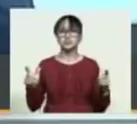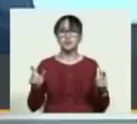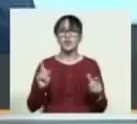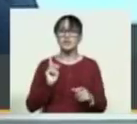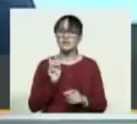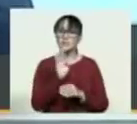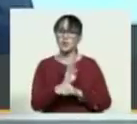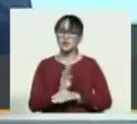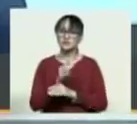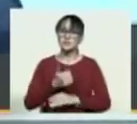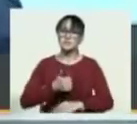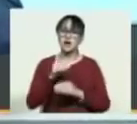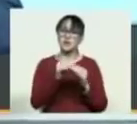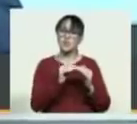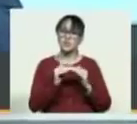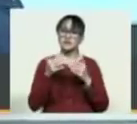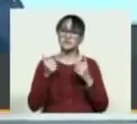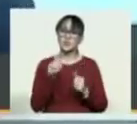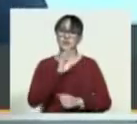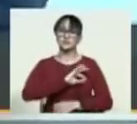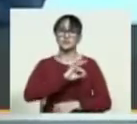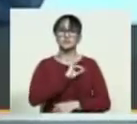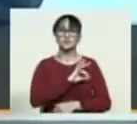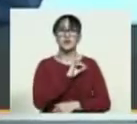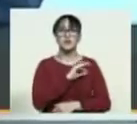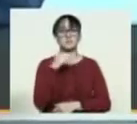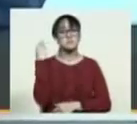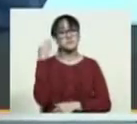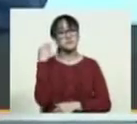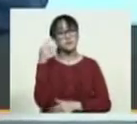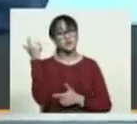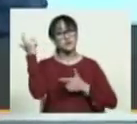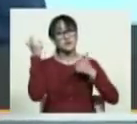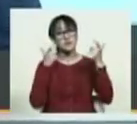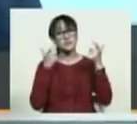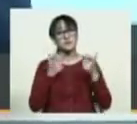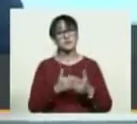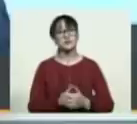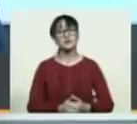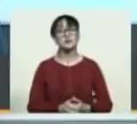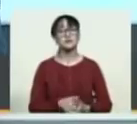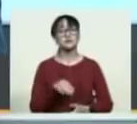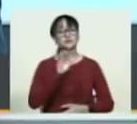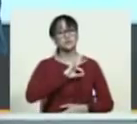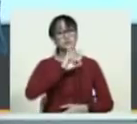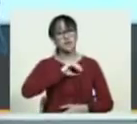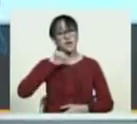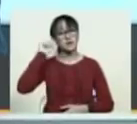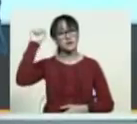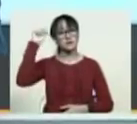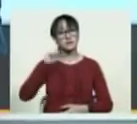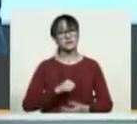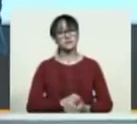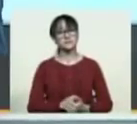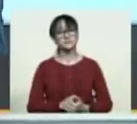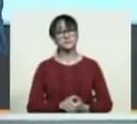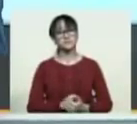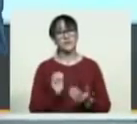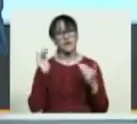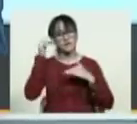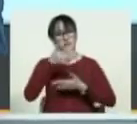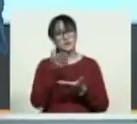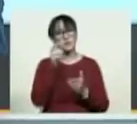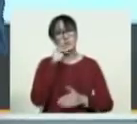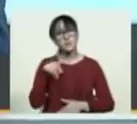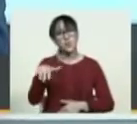la protección, la igualdad, la seguridad social. Es el pensamiento chavista, socialista, de atender a nuestro